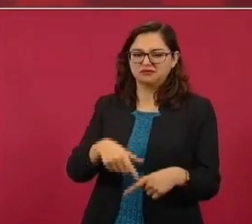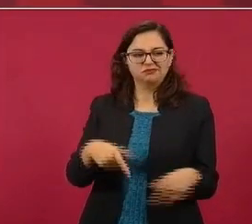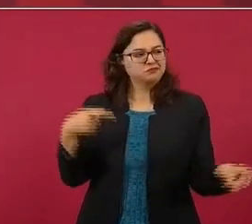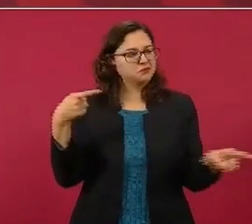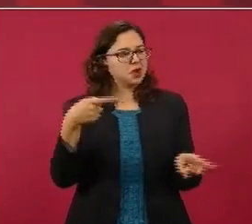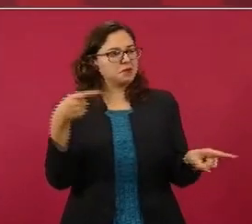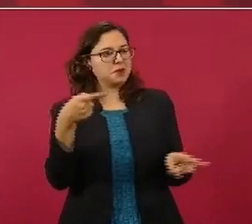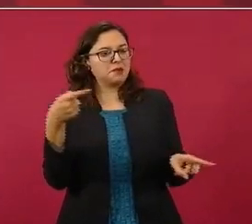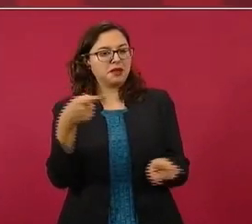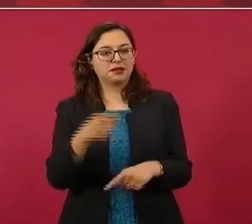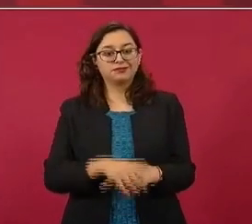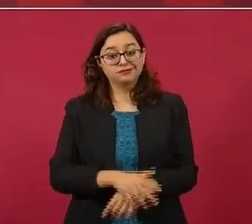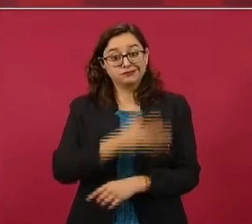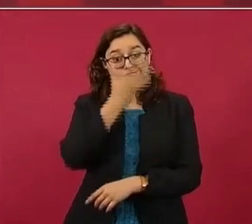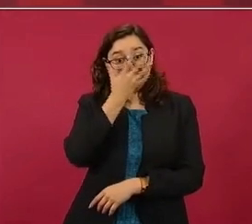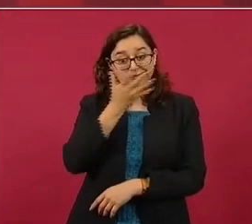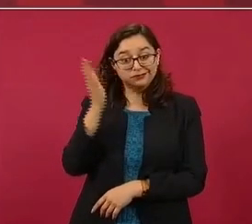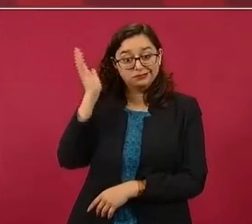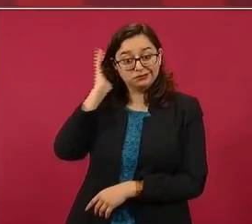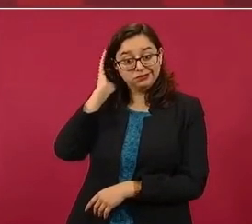Nada, hipócritas.